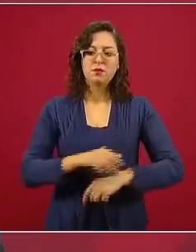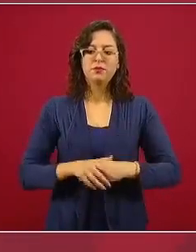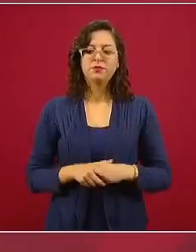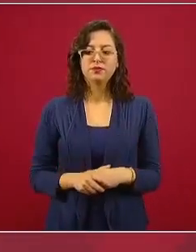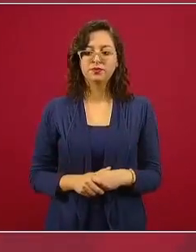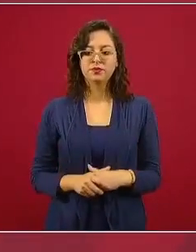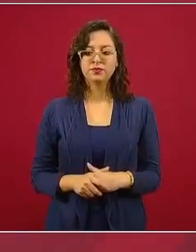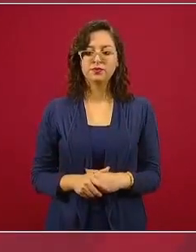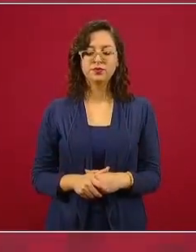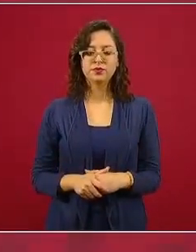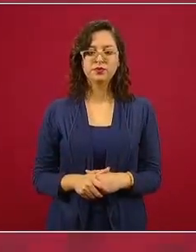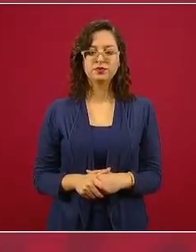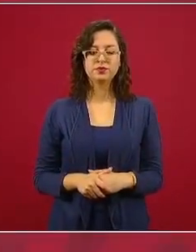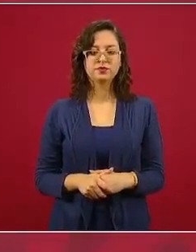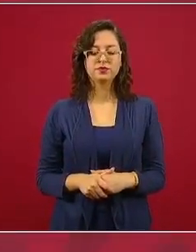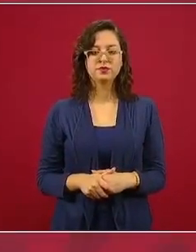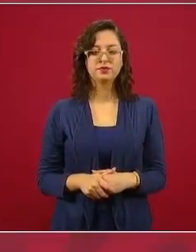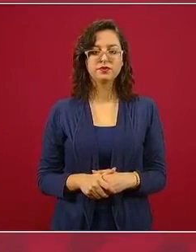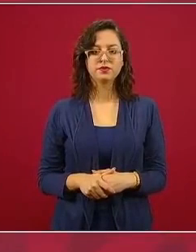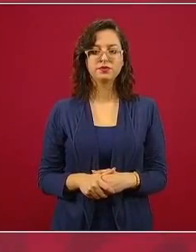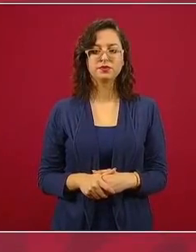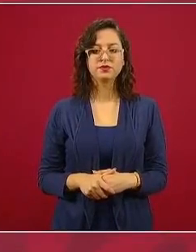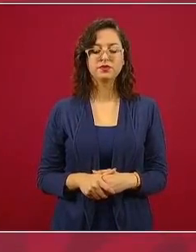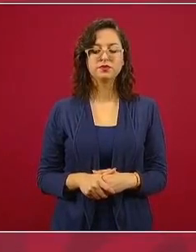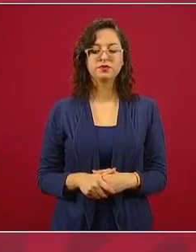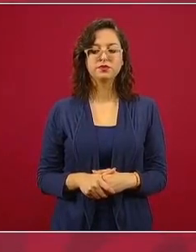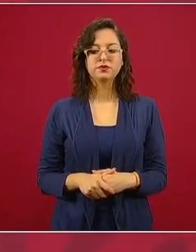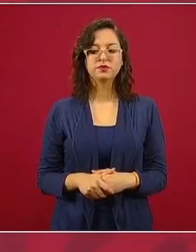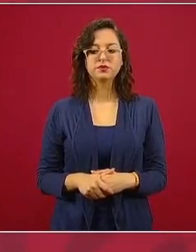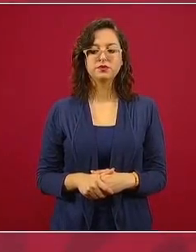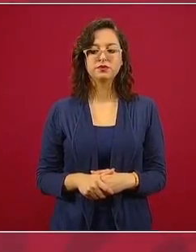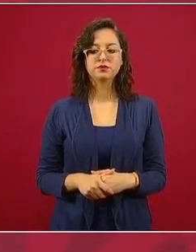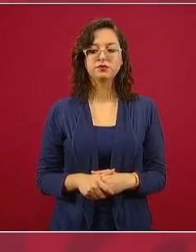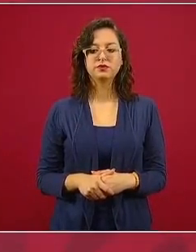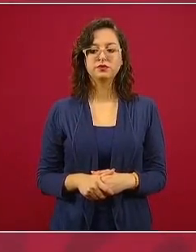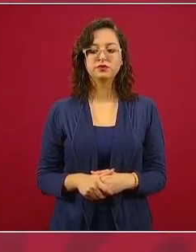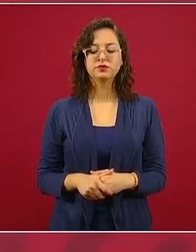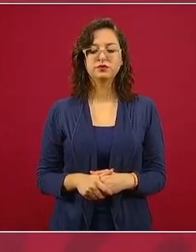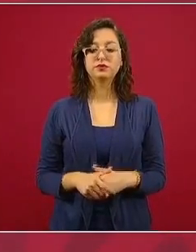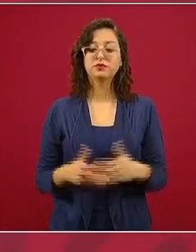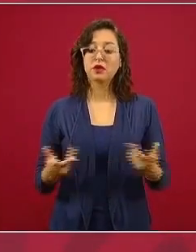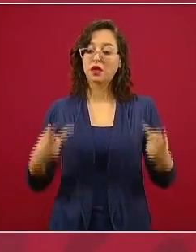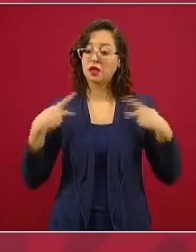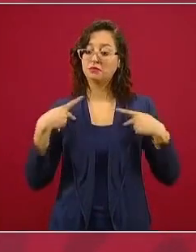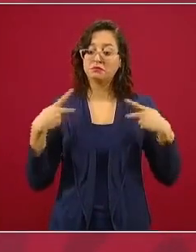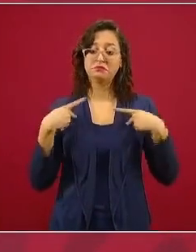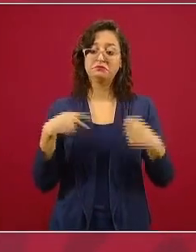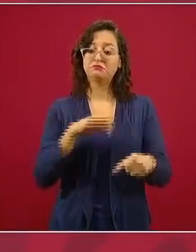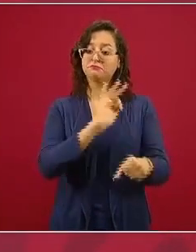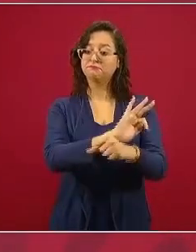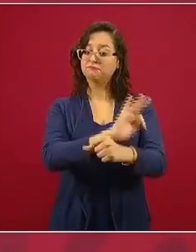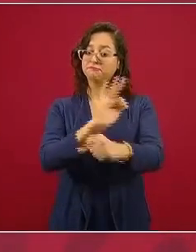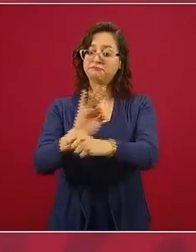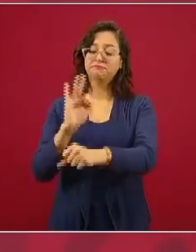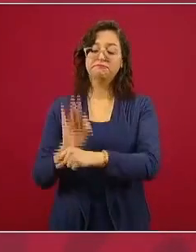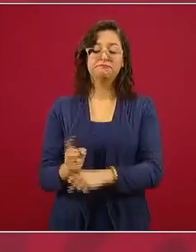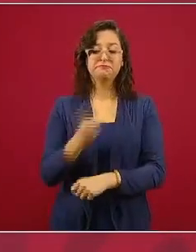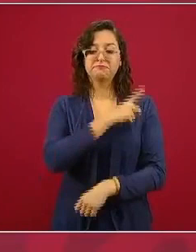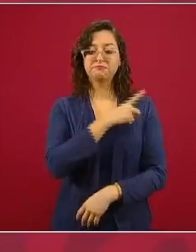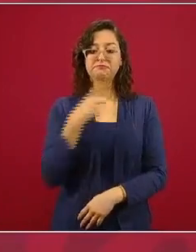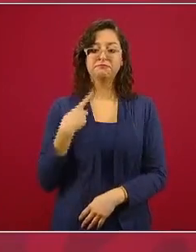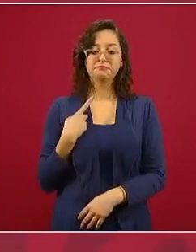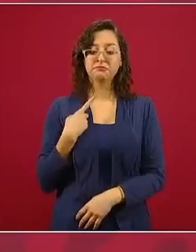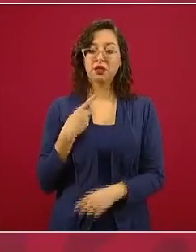y tenemos que darle protección a la gente, no van a quedar